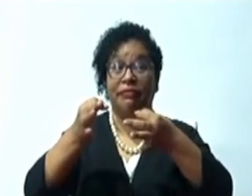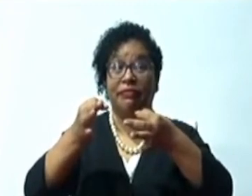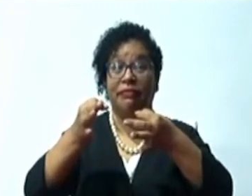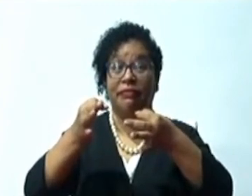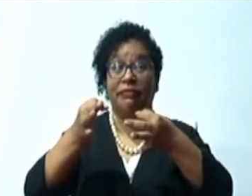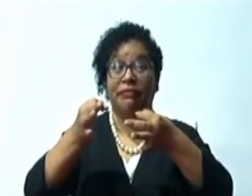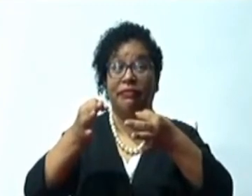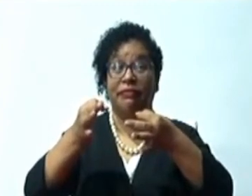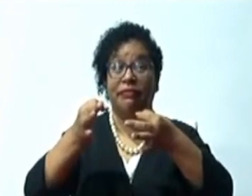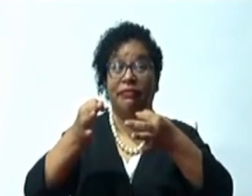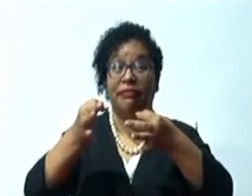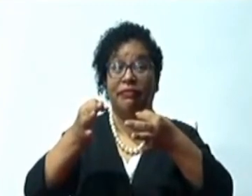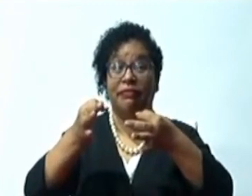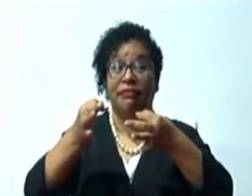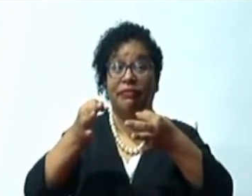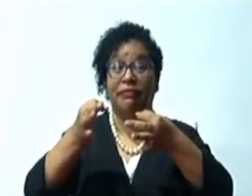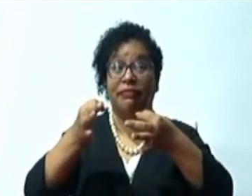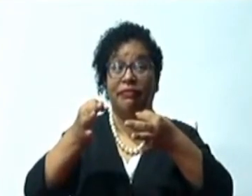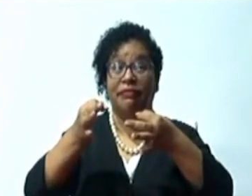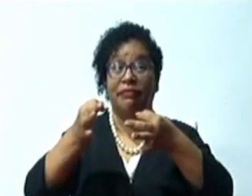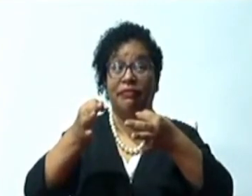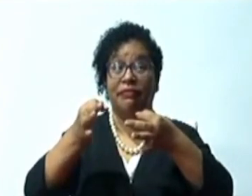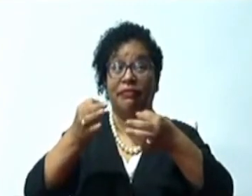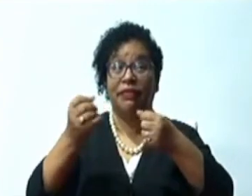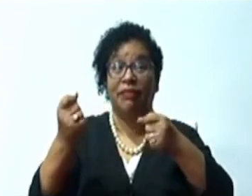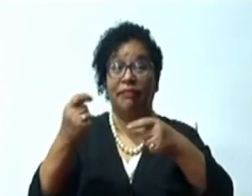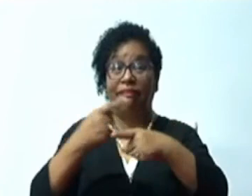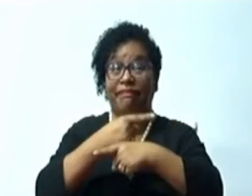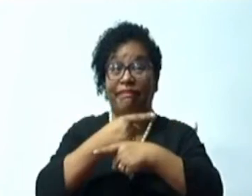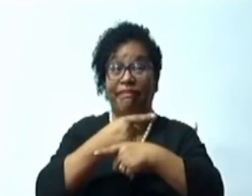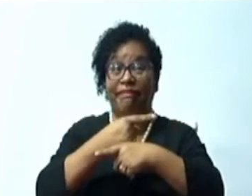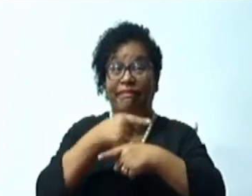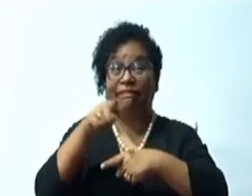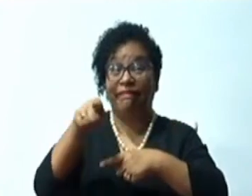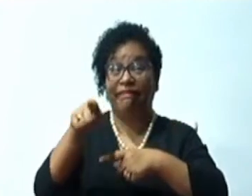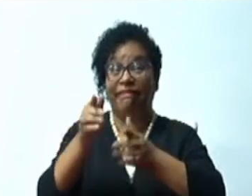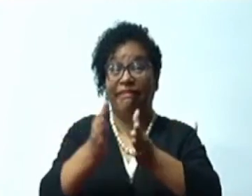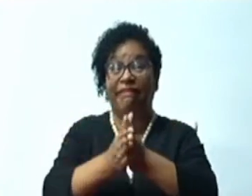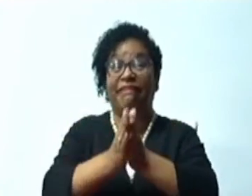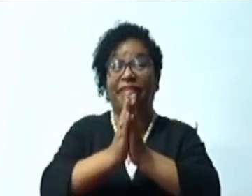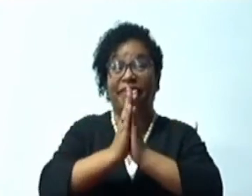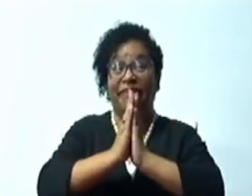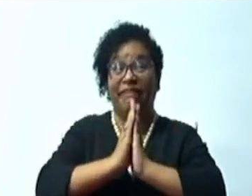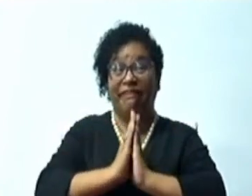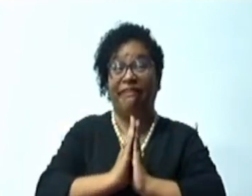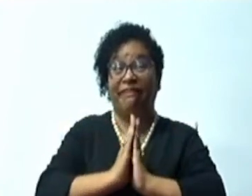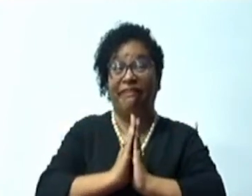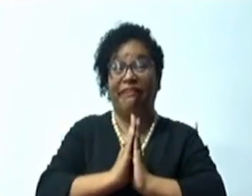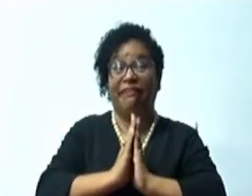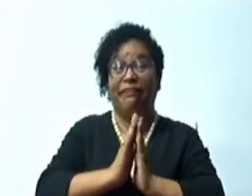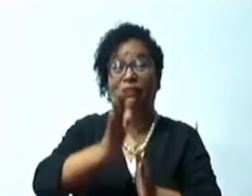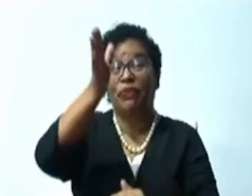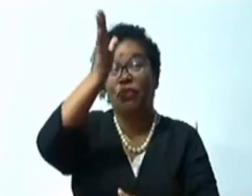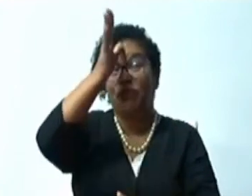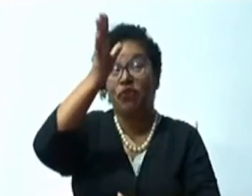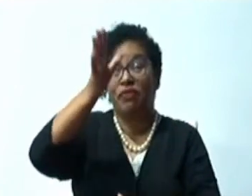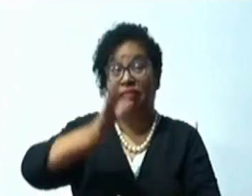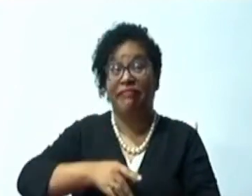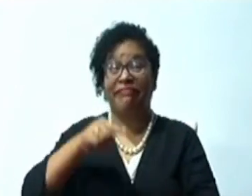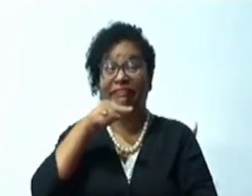que contravenga una petición de un hombre como lo es el doctor Agustín